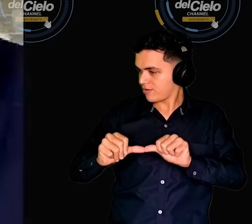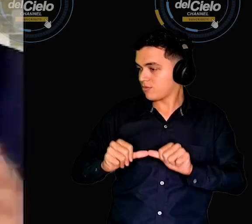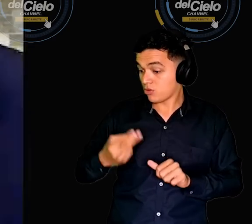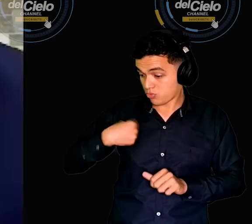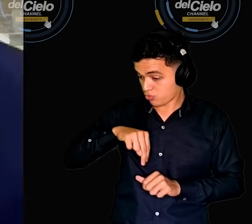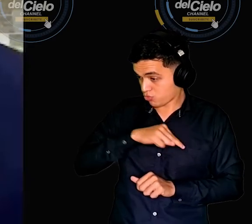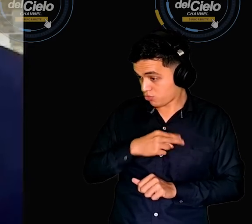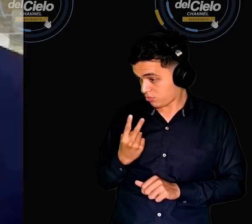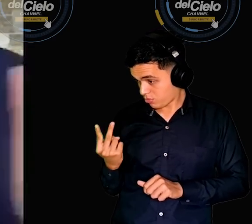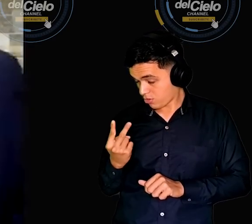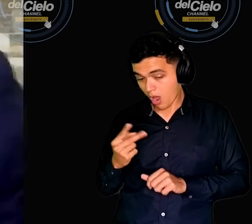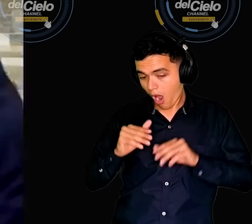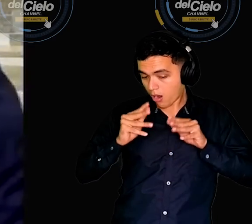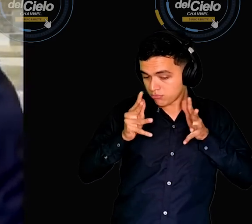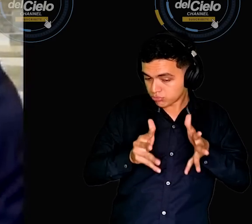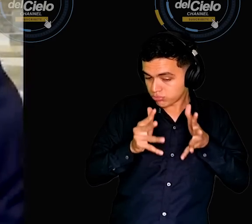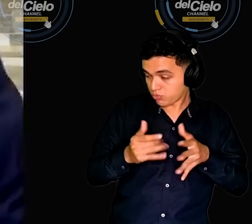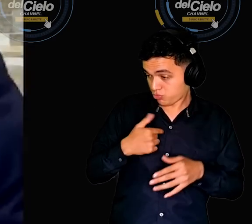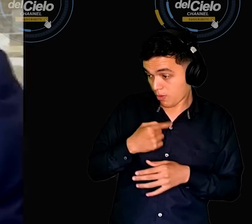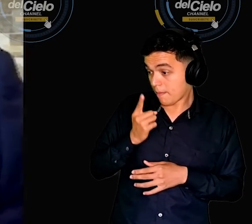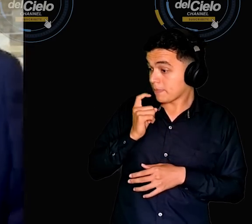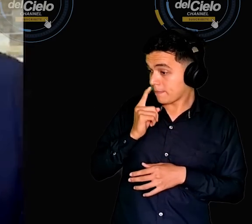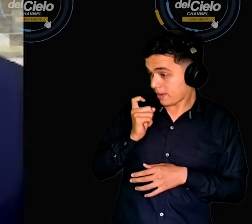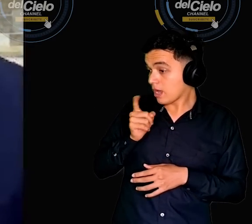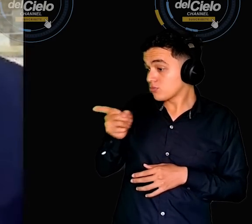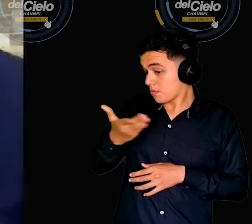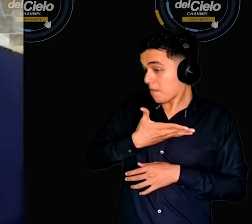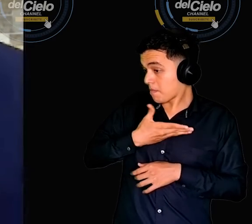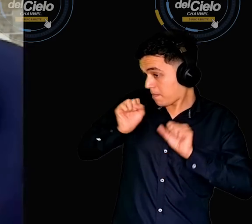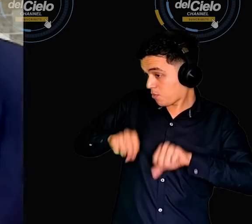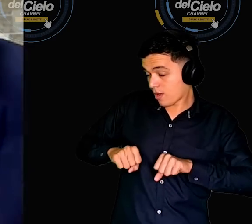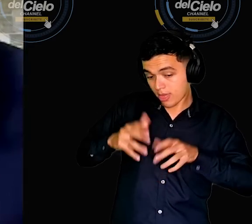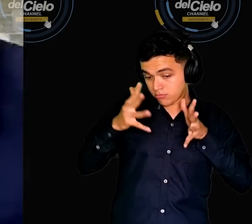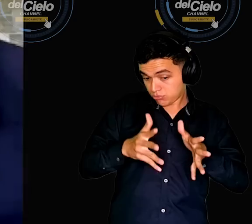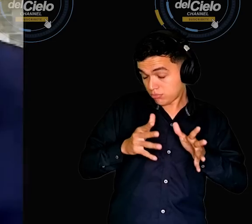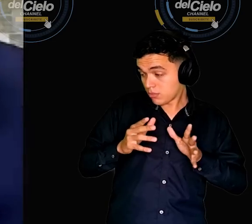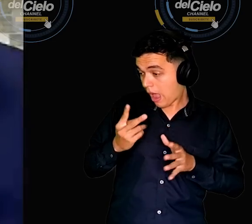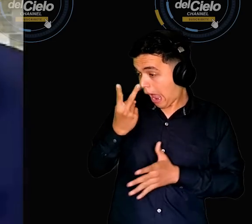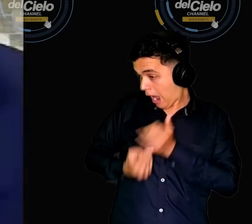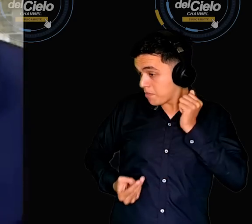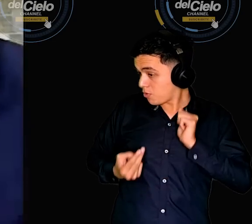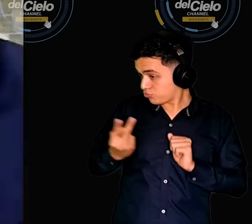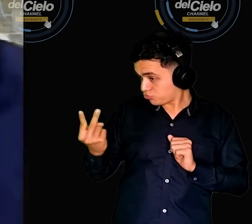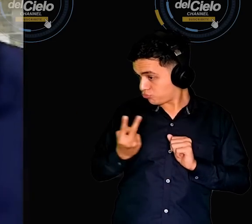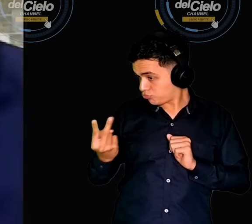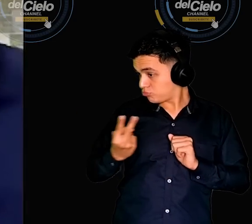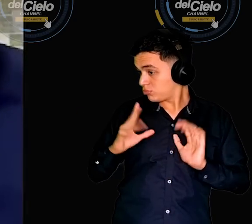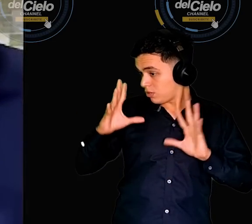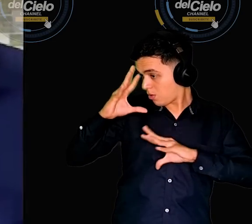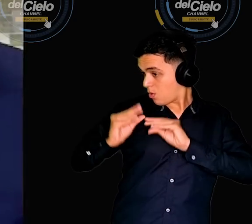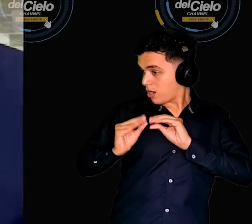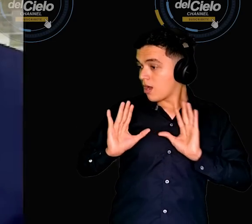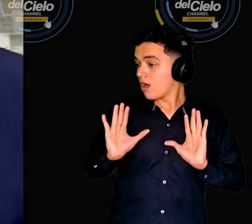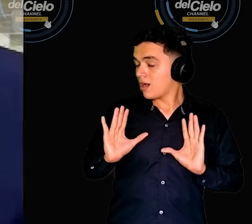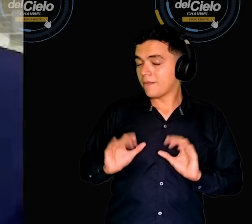nietos. Entonces, ya me doy cuenta de algunas cosas que uno tiene que aprender en la